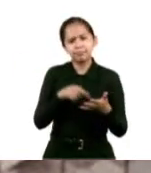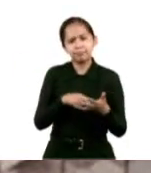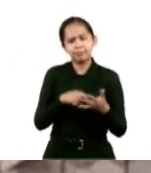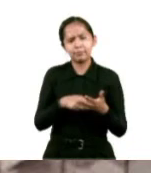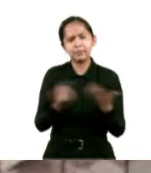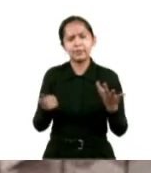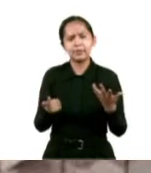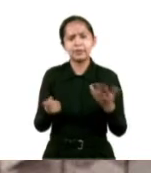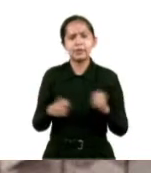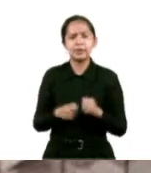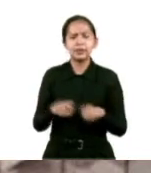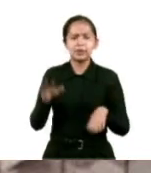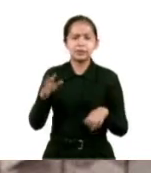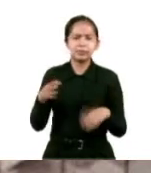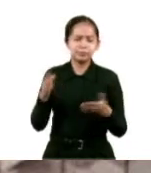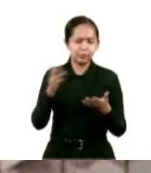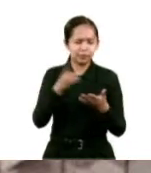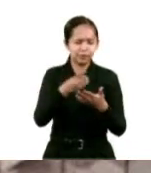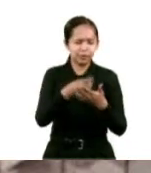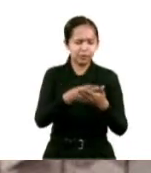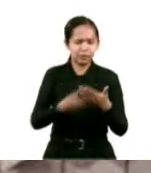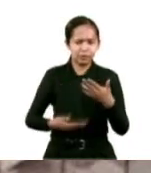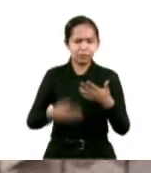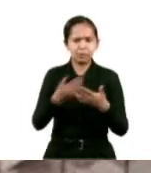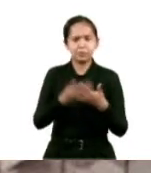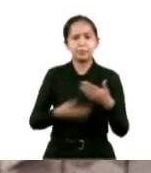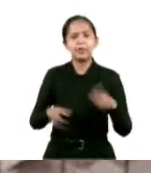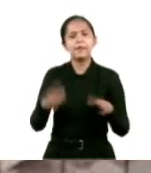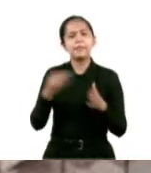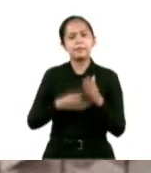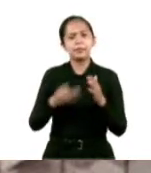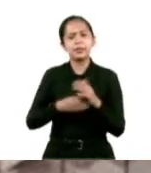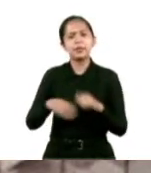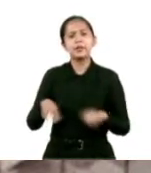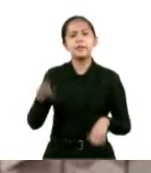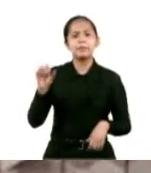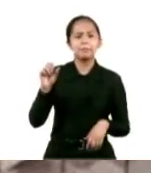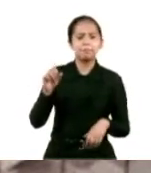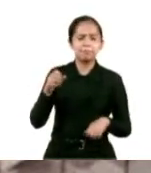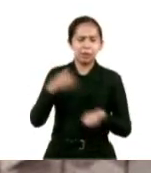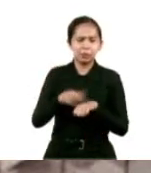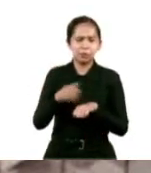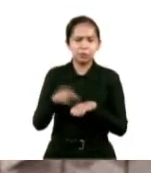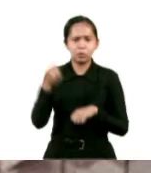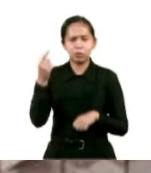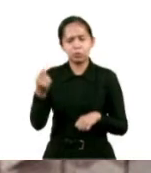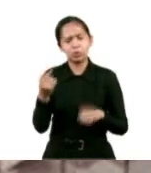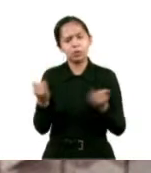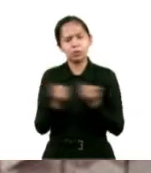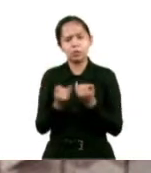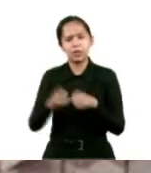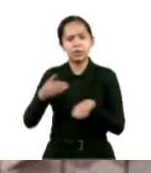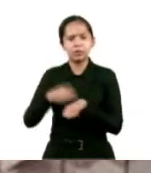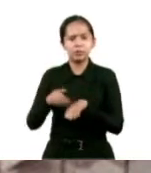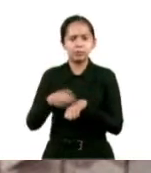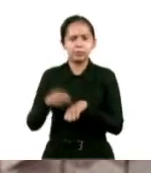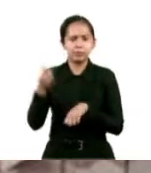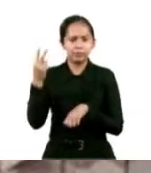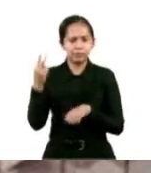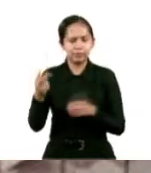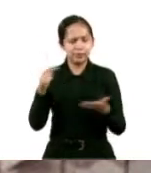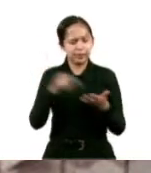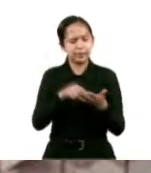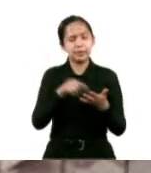con los documentos correspondientes al dictamen técnico preliminar fase 1 y el dictamen técnico final fase 2, que